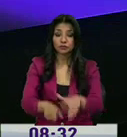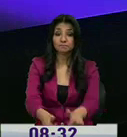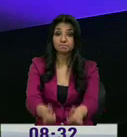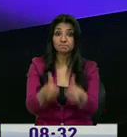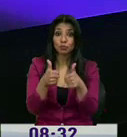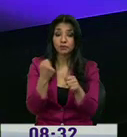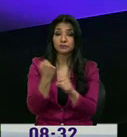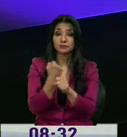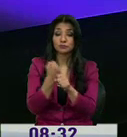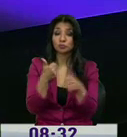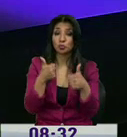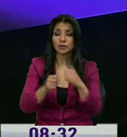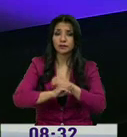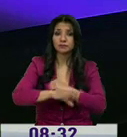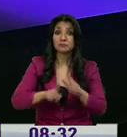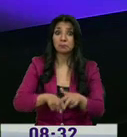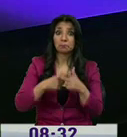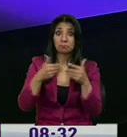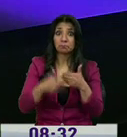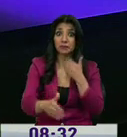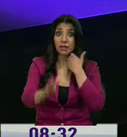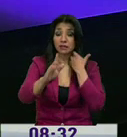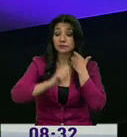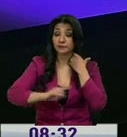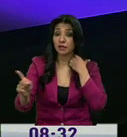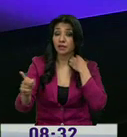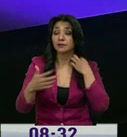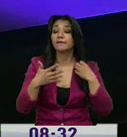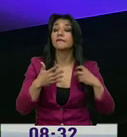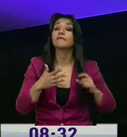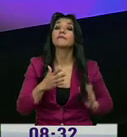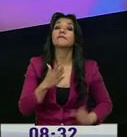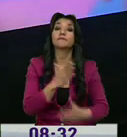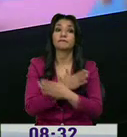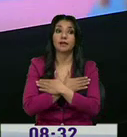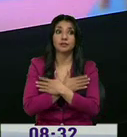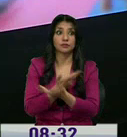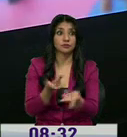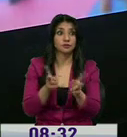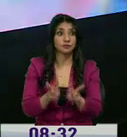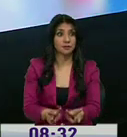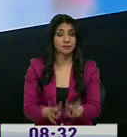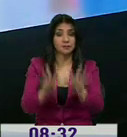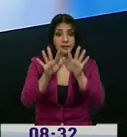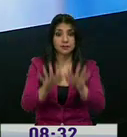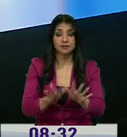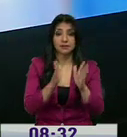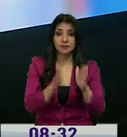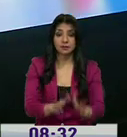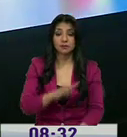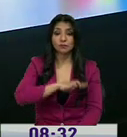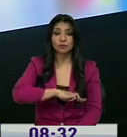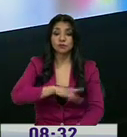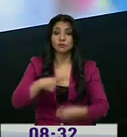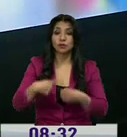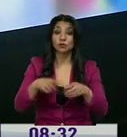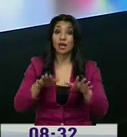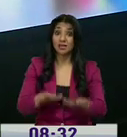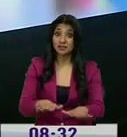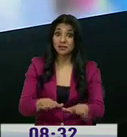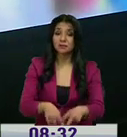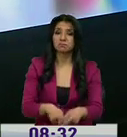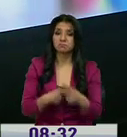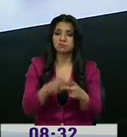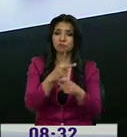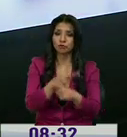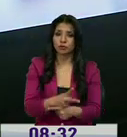gran campaña la que van a comenzar a emprender de estas muchas, así que felicitaciones también a la secretaria y felicitaciones al municipio, de esta forma también se